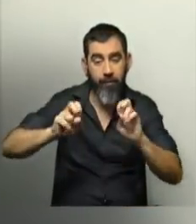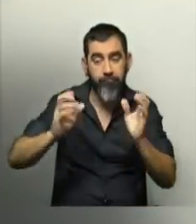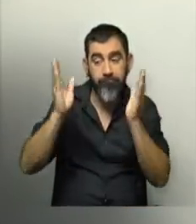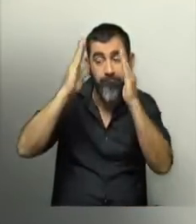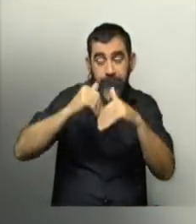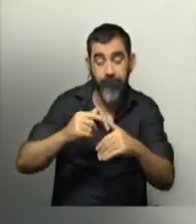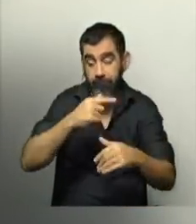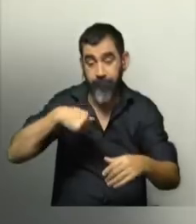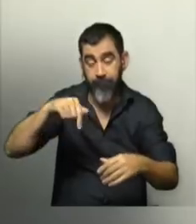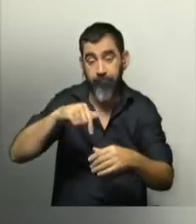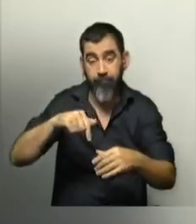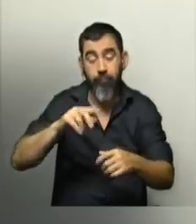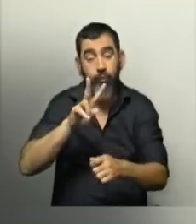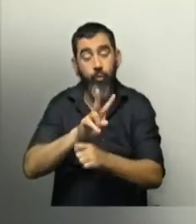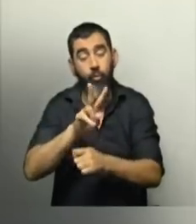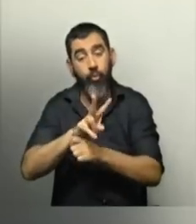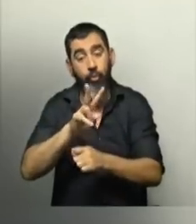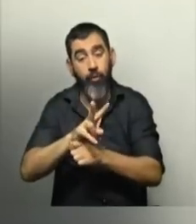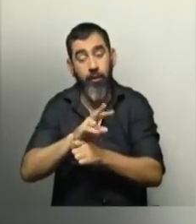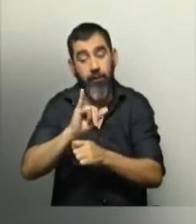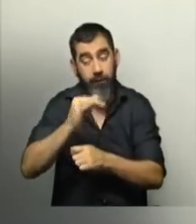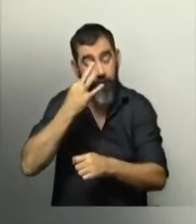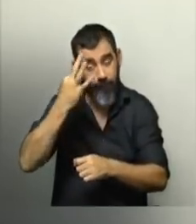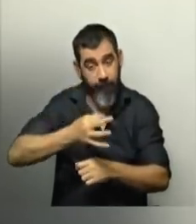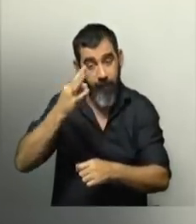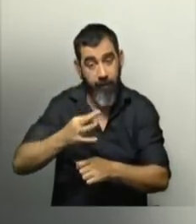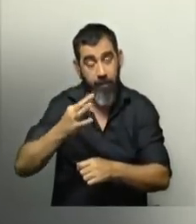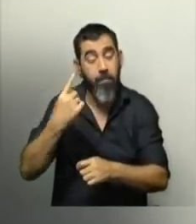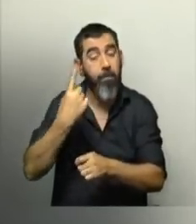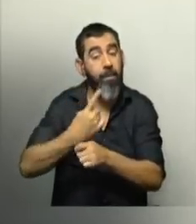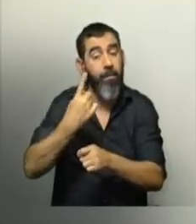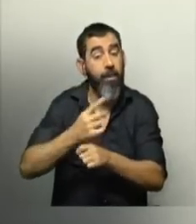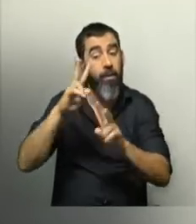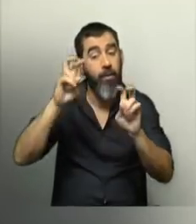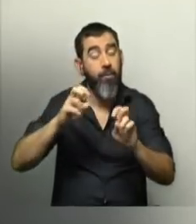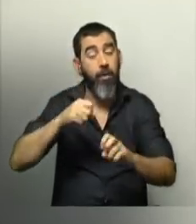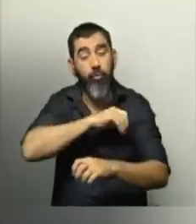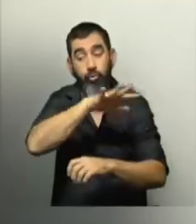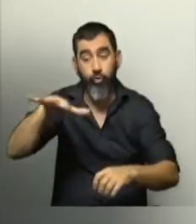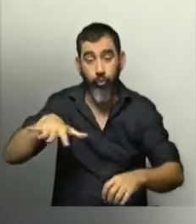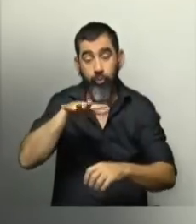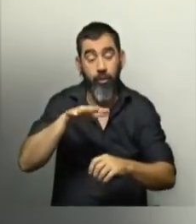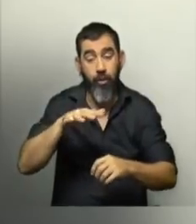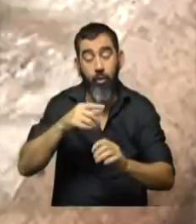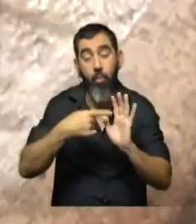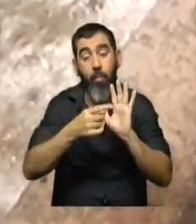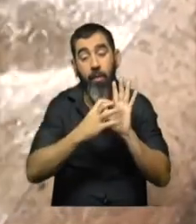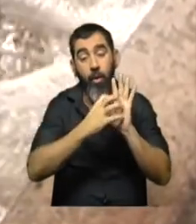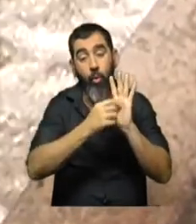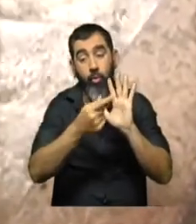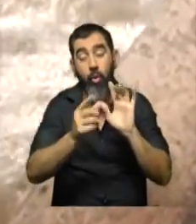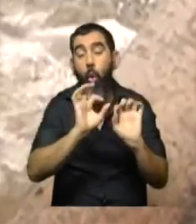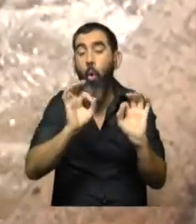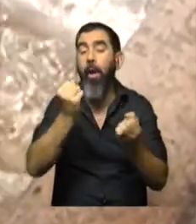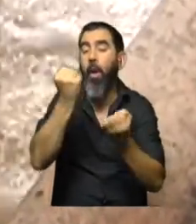permite controlar si realmente se están priorizando razones de orden social, como establece la Constitución, por sobre razones